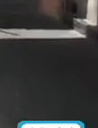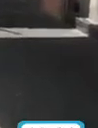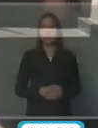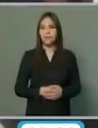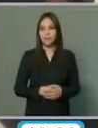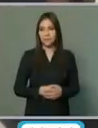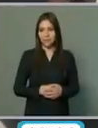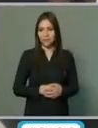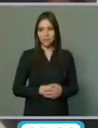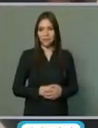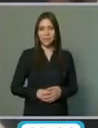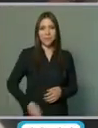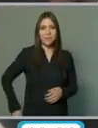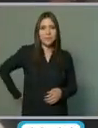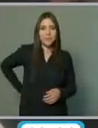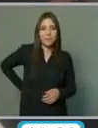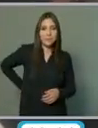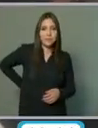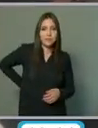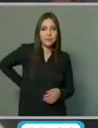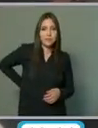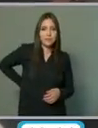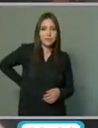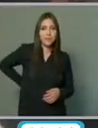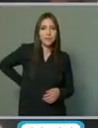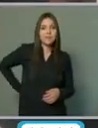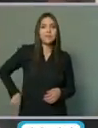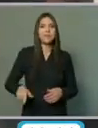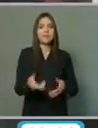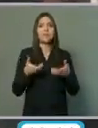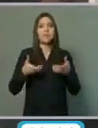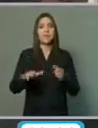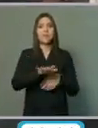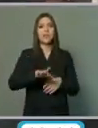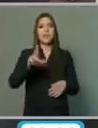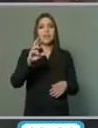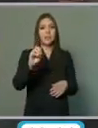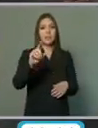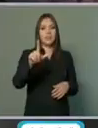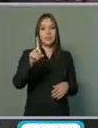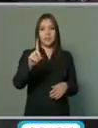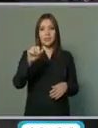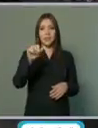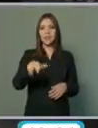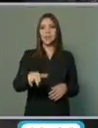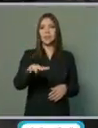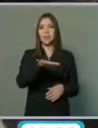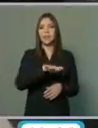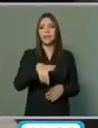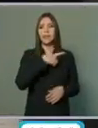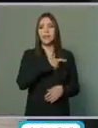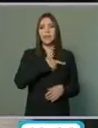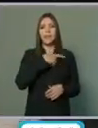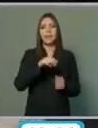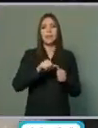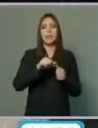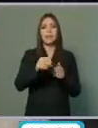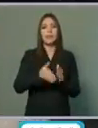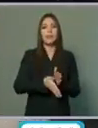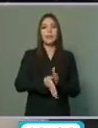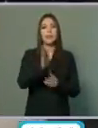Bueno, tío Alberto, esta es la calle de Roldán, el antiguo embarcadero que va hasta la Casa del